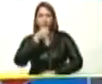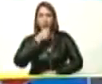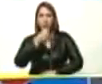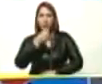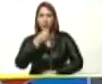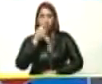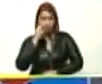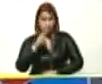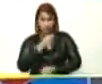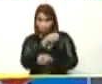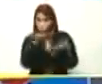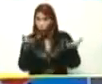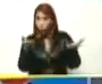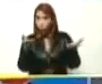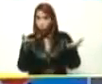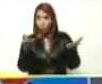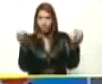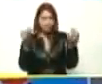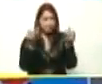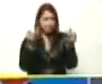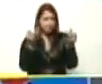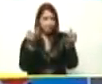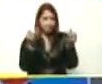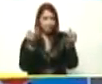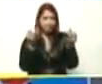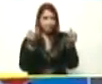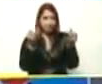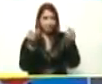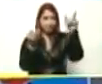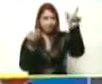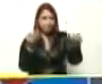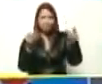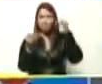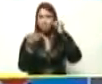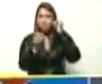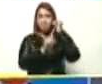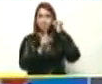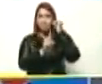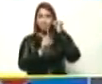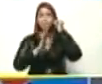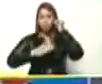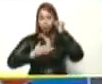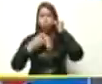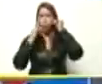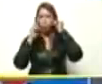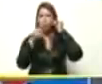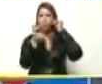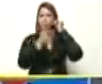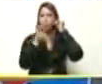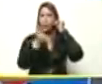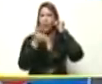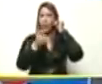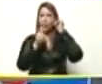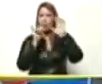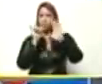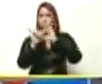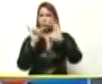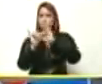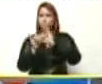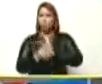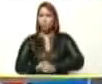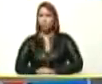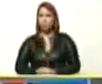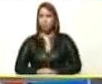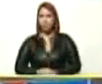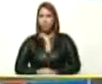la vieron todo, ella no la vio, la puedes buscar, en YouTube Iris, en mi